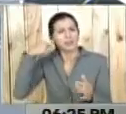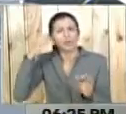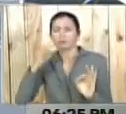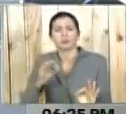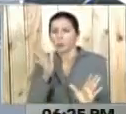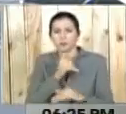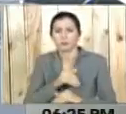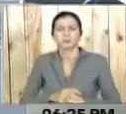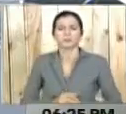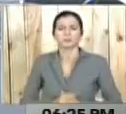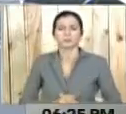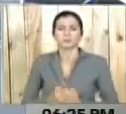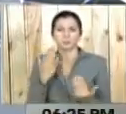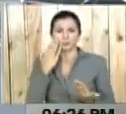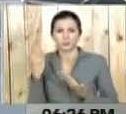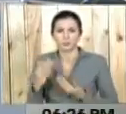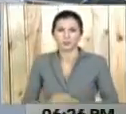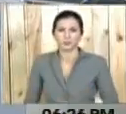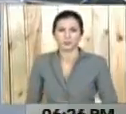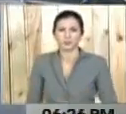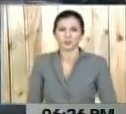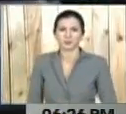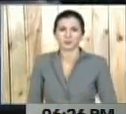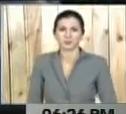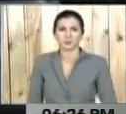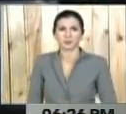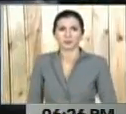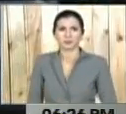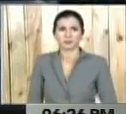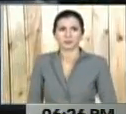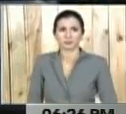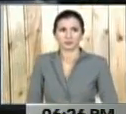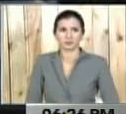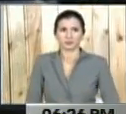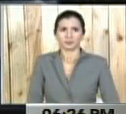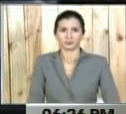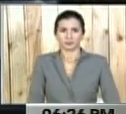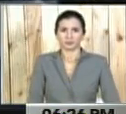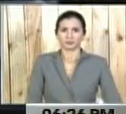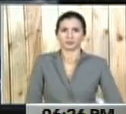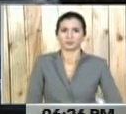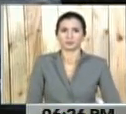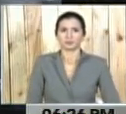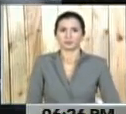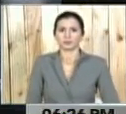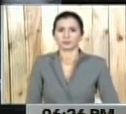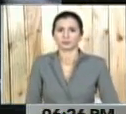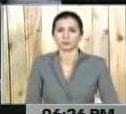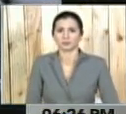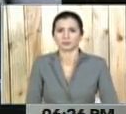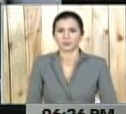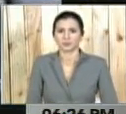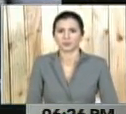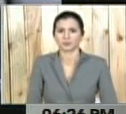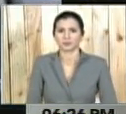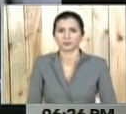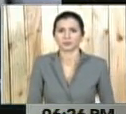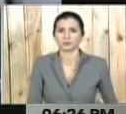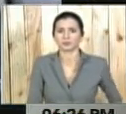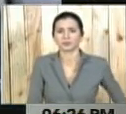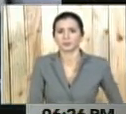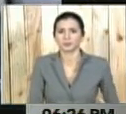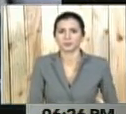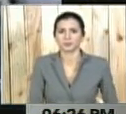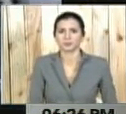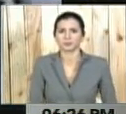hacer el ejercicio de memoria. Rueda. Voilà une résolution qui ne sert strictement à rien. Je demande dans quel pays du monde